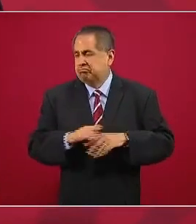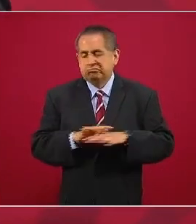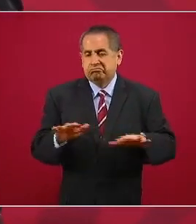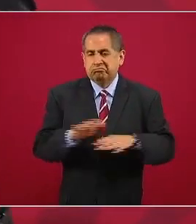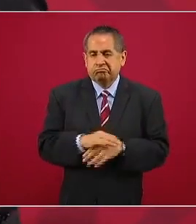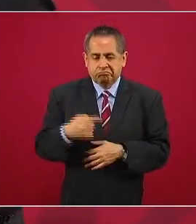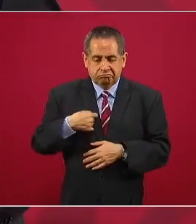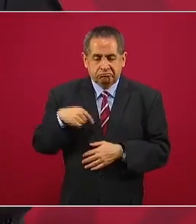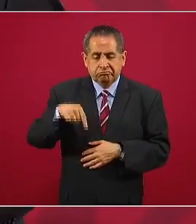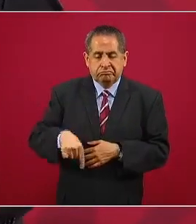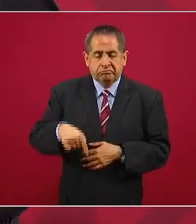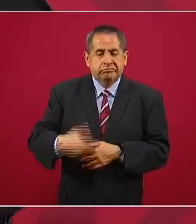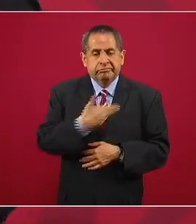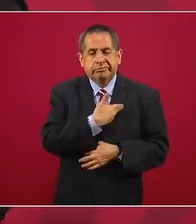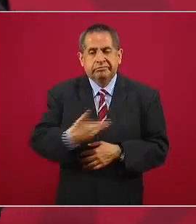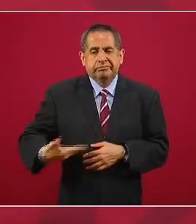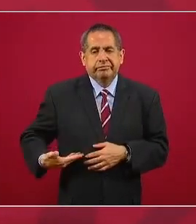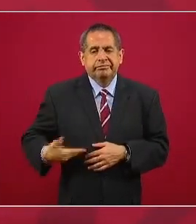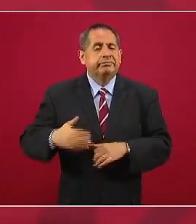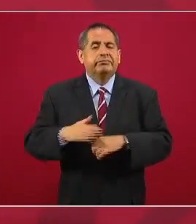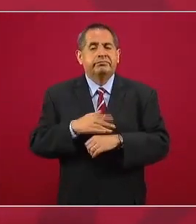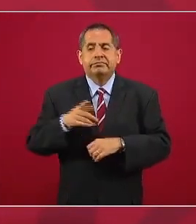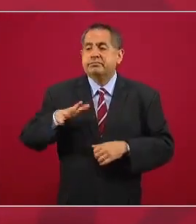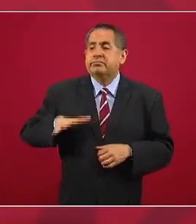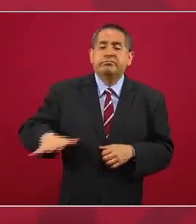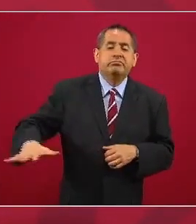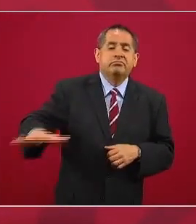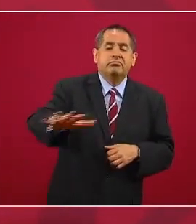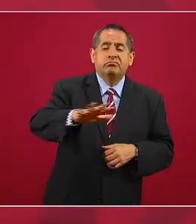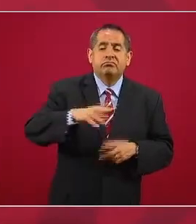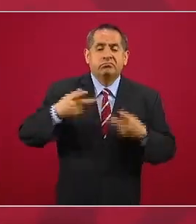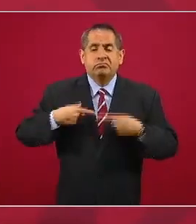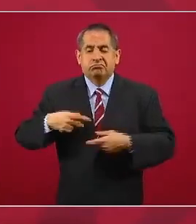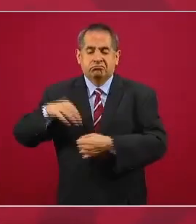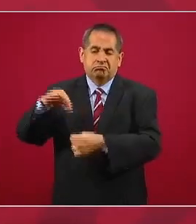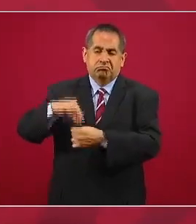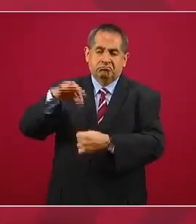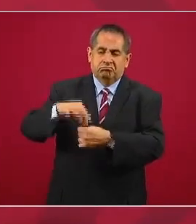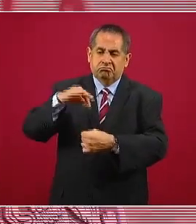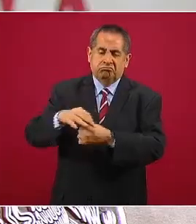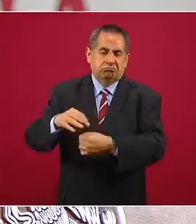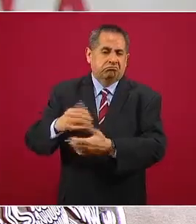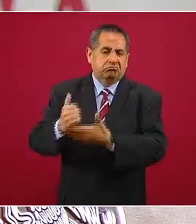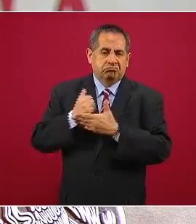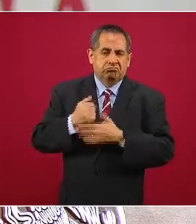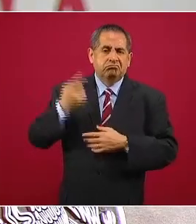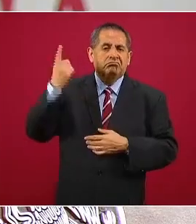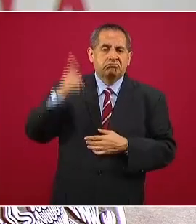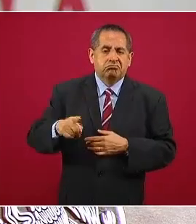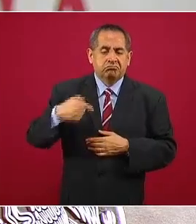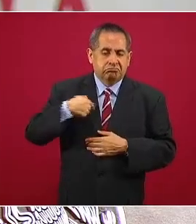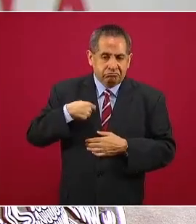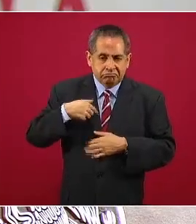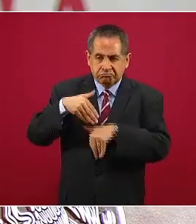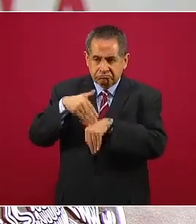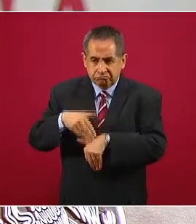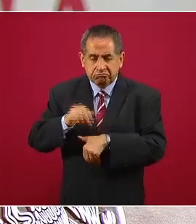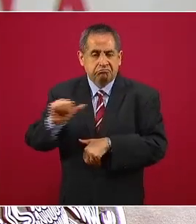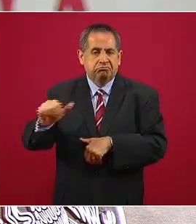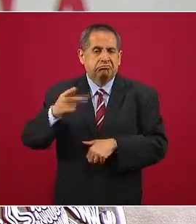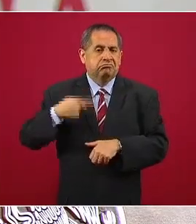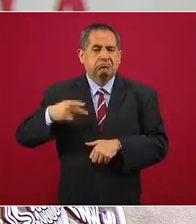Llegué aquí con el apoyo del pueblo. Mi único amo es el pueblo de México.